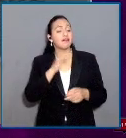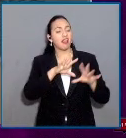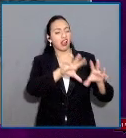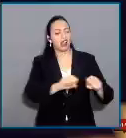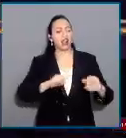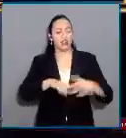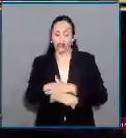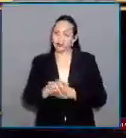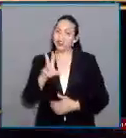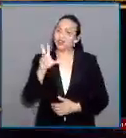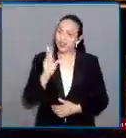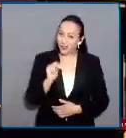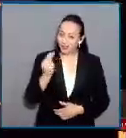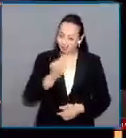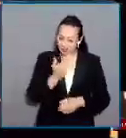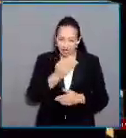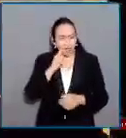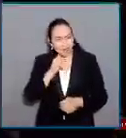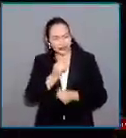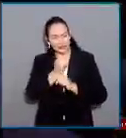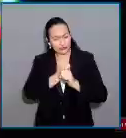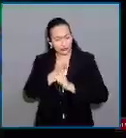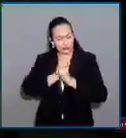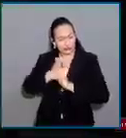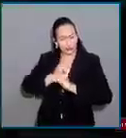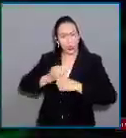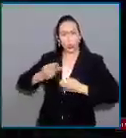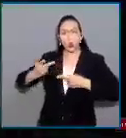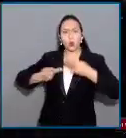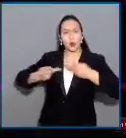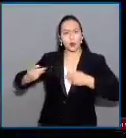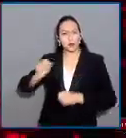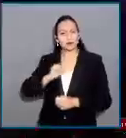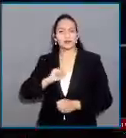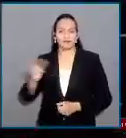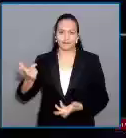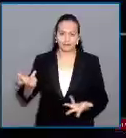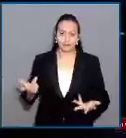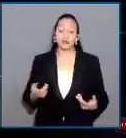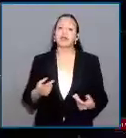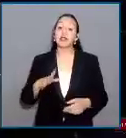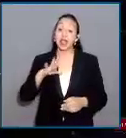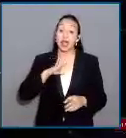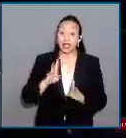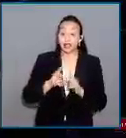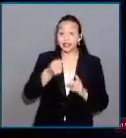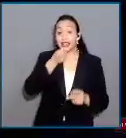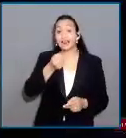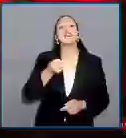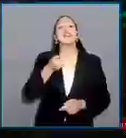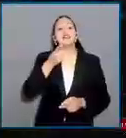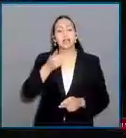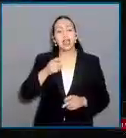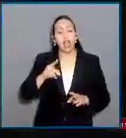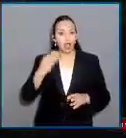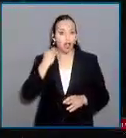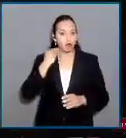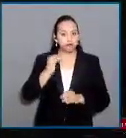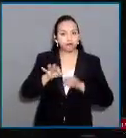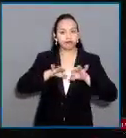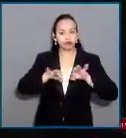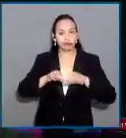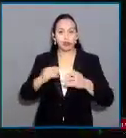de Abogados, al participar en el programa Abogacía Trabajando, en el que analizó las nuevas actualizaciones a la prisión